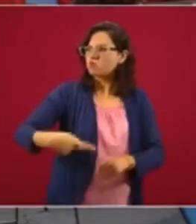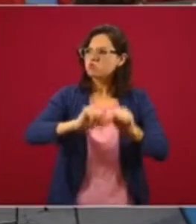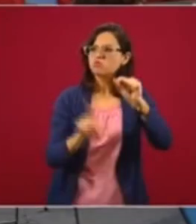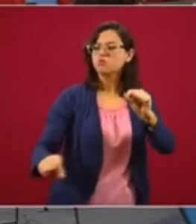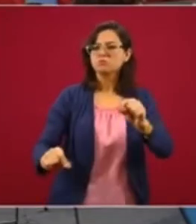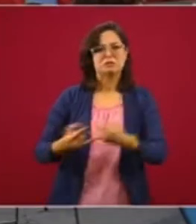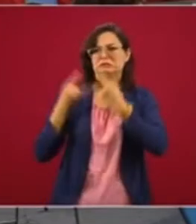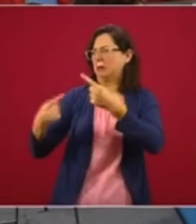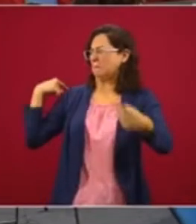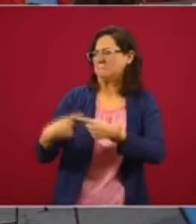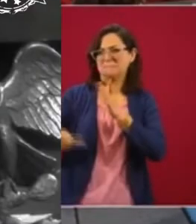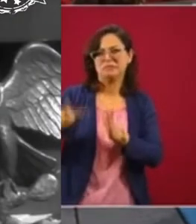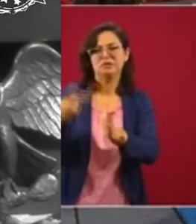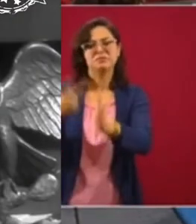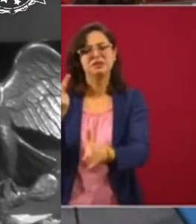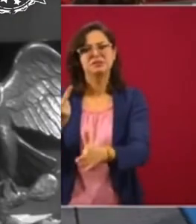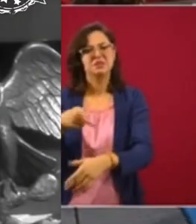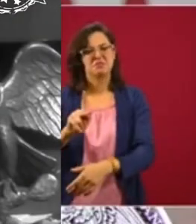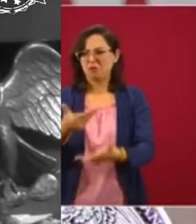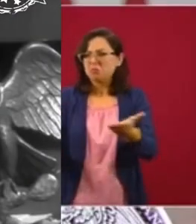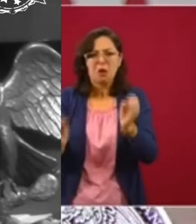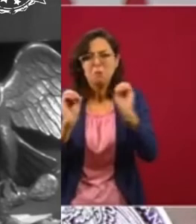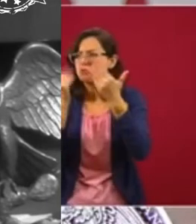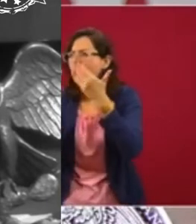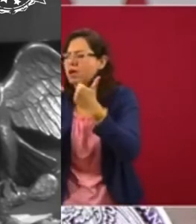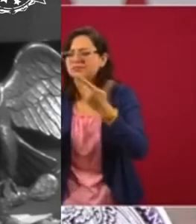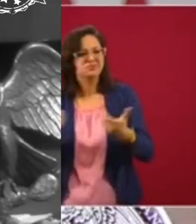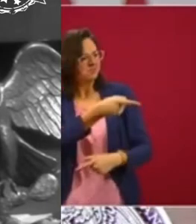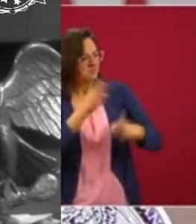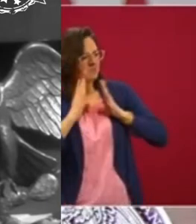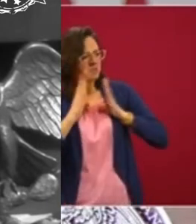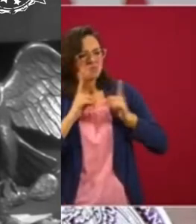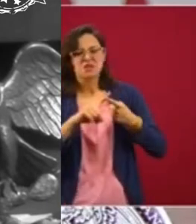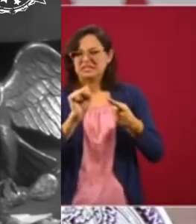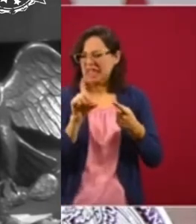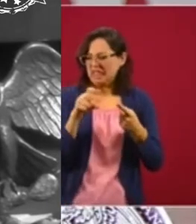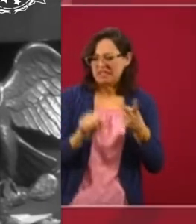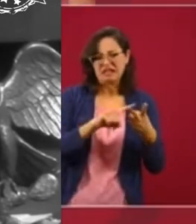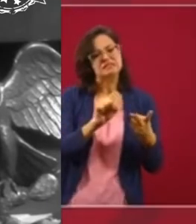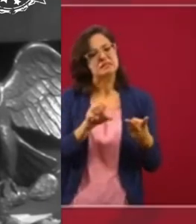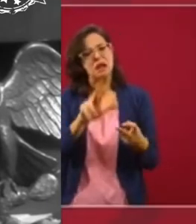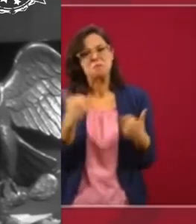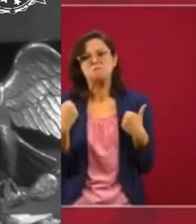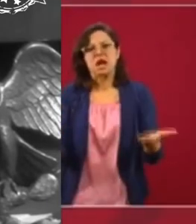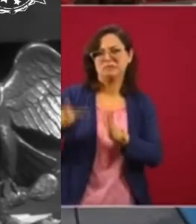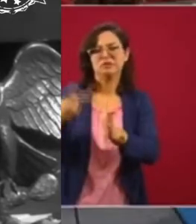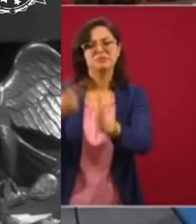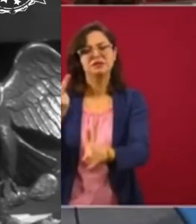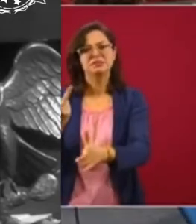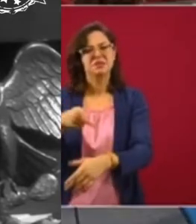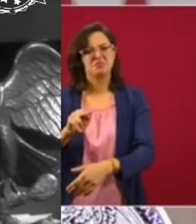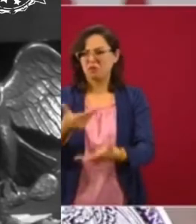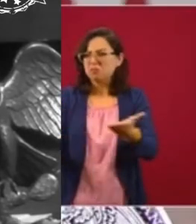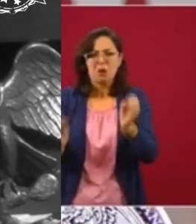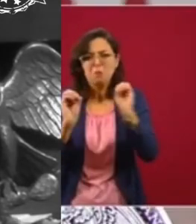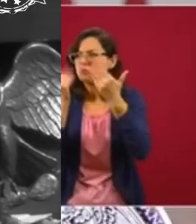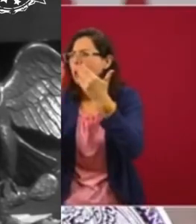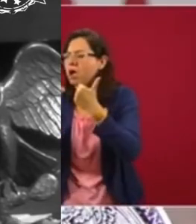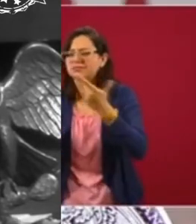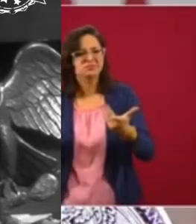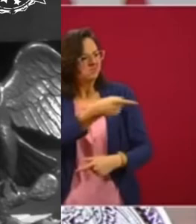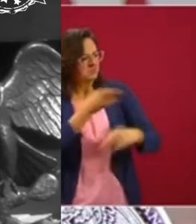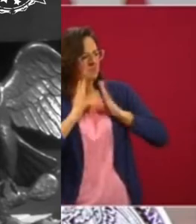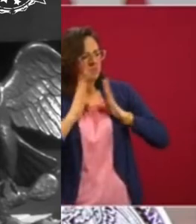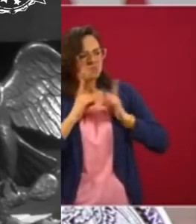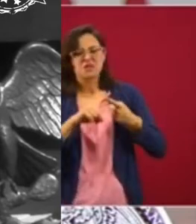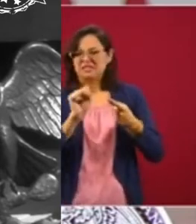al ejército, a la marina? No podemos nosotros aceptar un gobierno militarista. Además, no, esto no le conviene ni siquiera